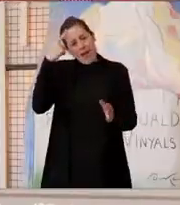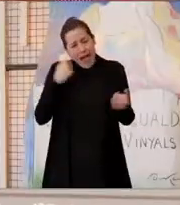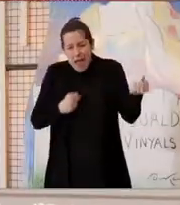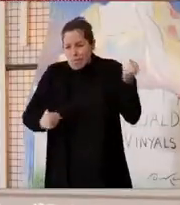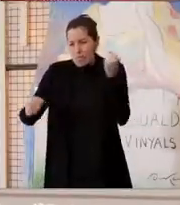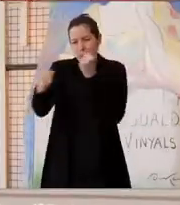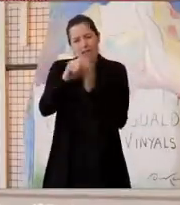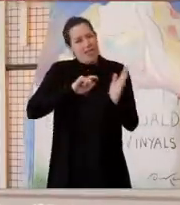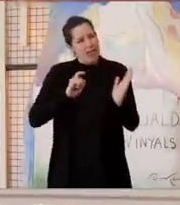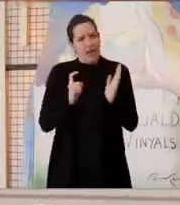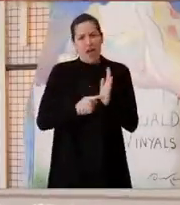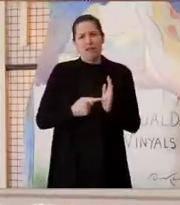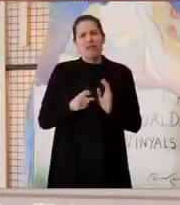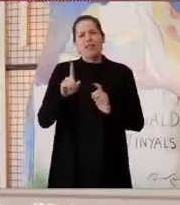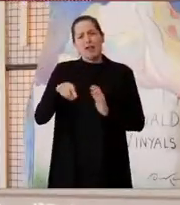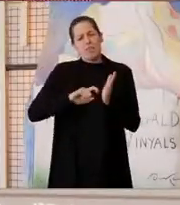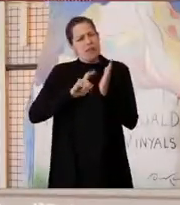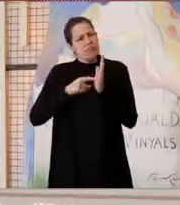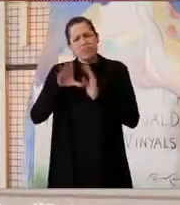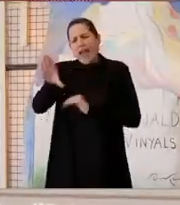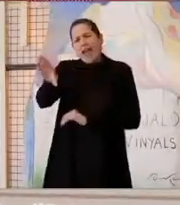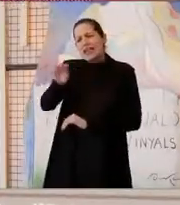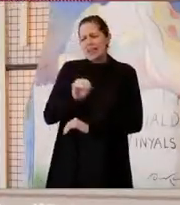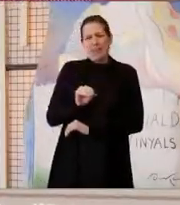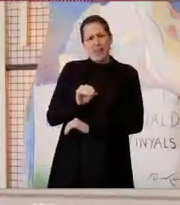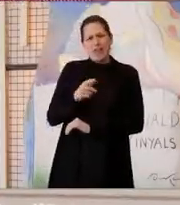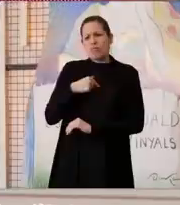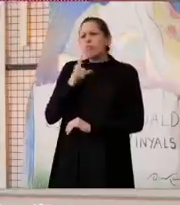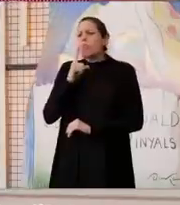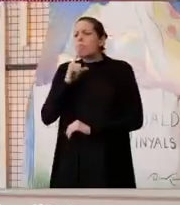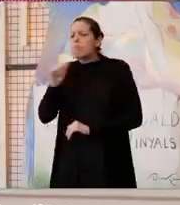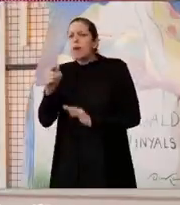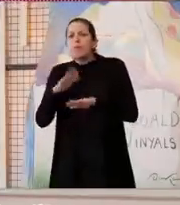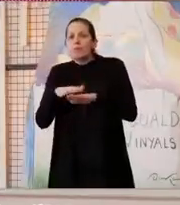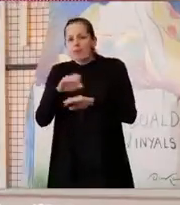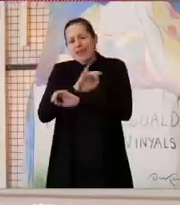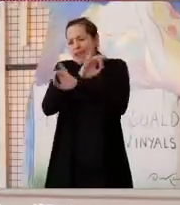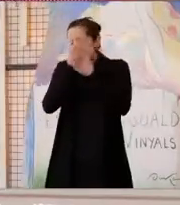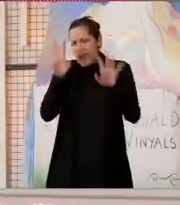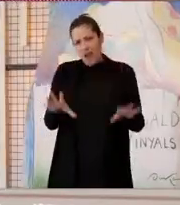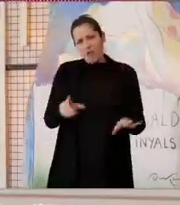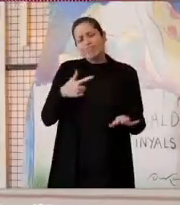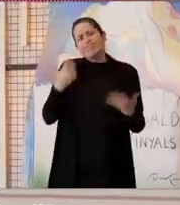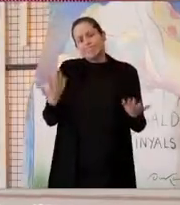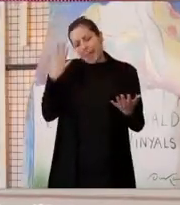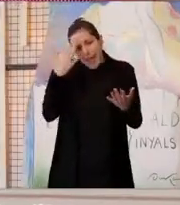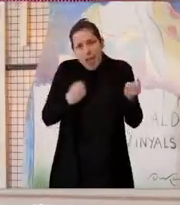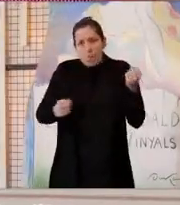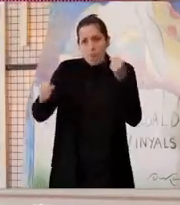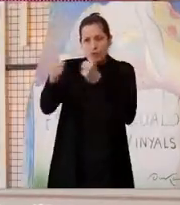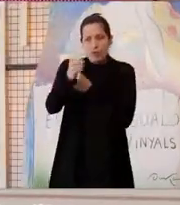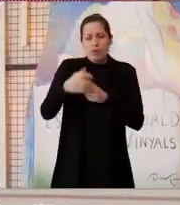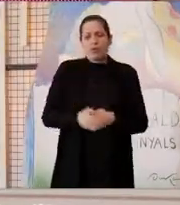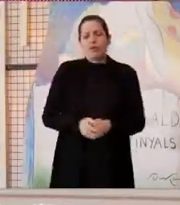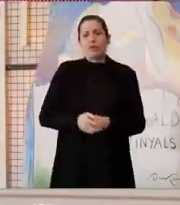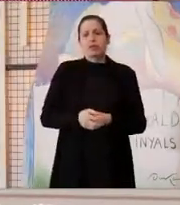entenderlo porque sabemos porque se van lo tenemos muy claro y Pero por otro lado también reivindicar que